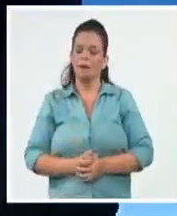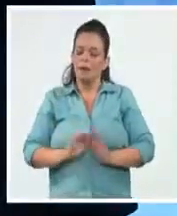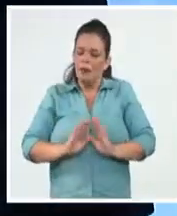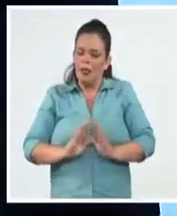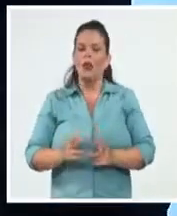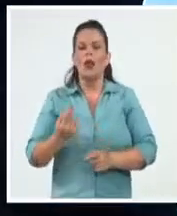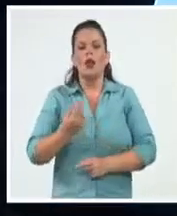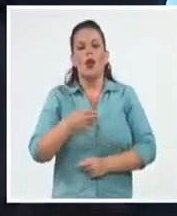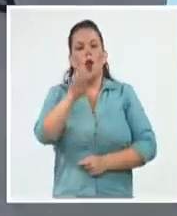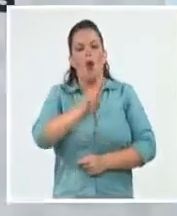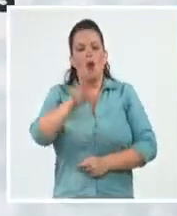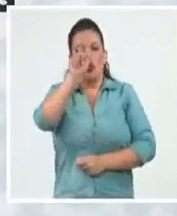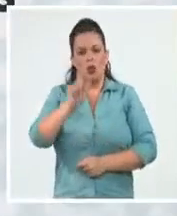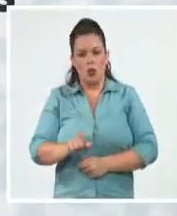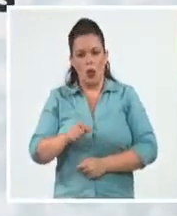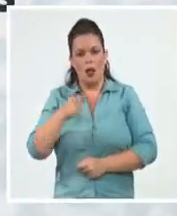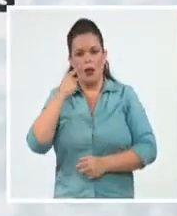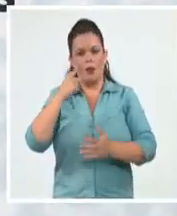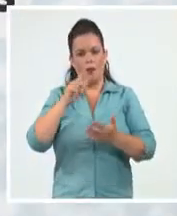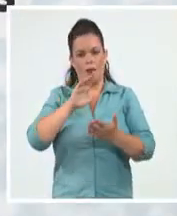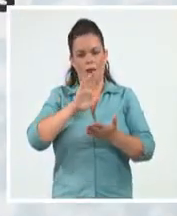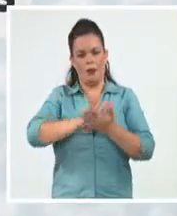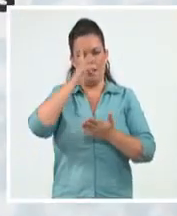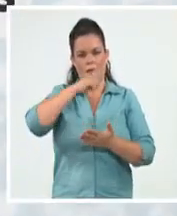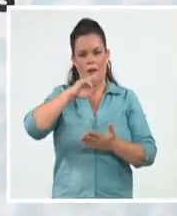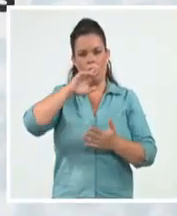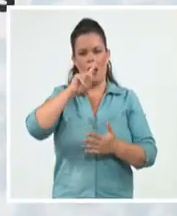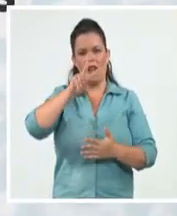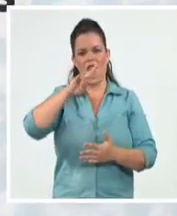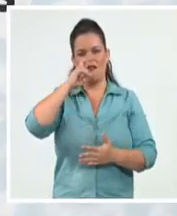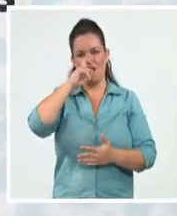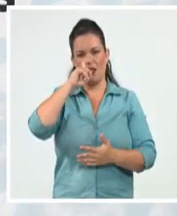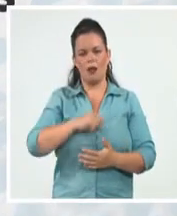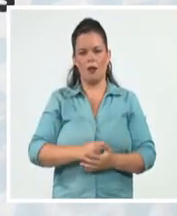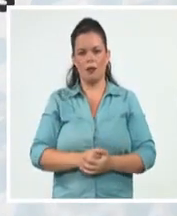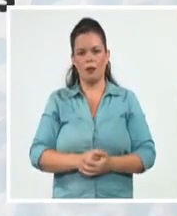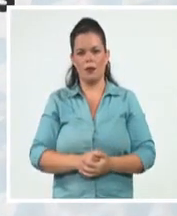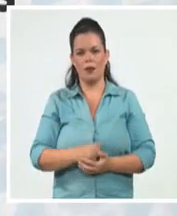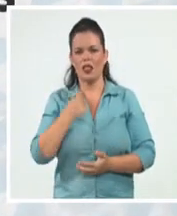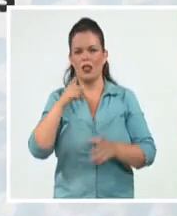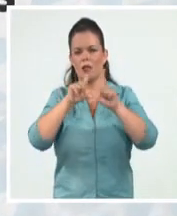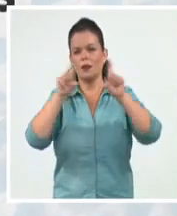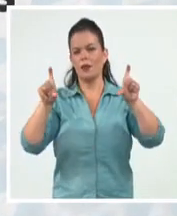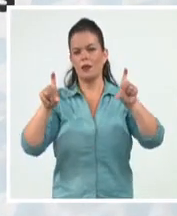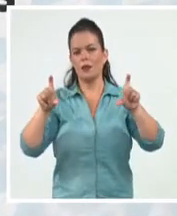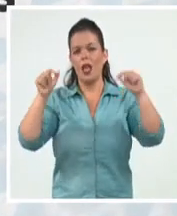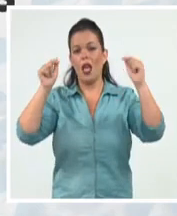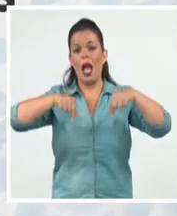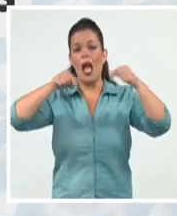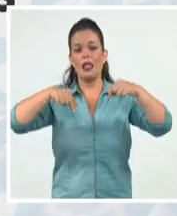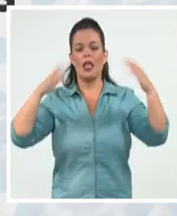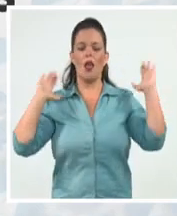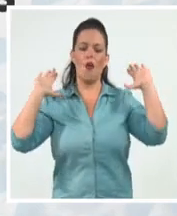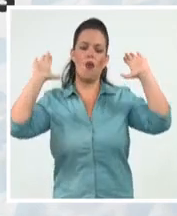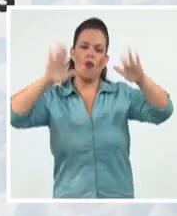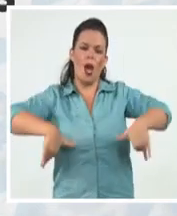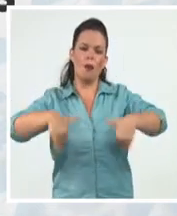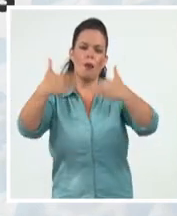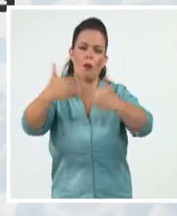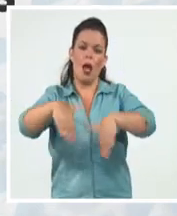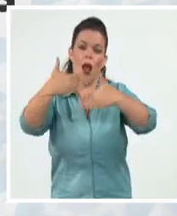siguiente. Veamos también. Es para la calle familia. Olviden quién muere y quién no.